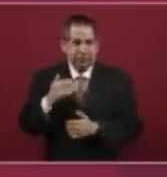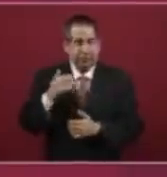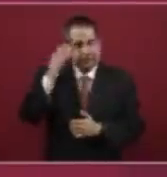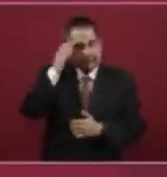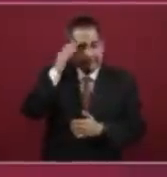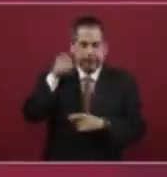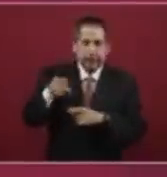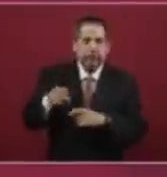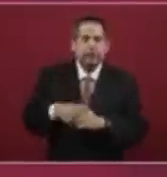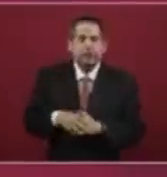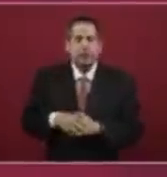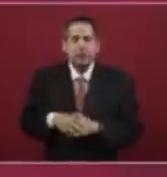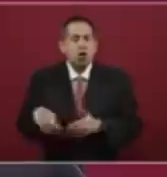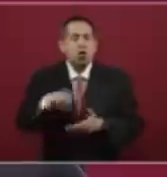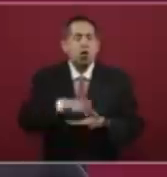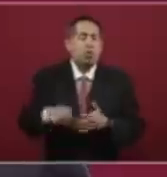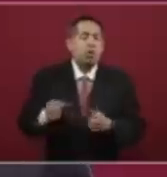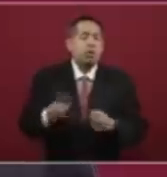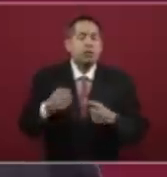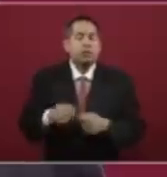compraron 6